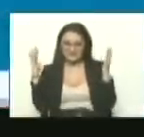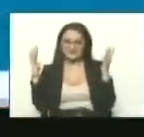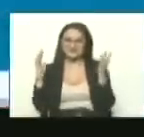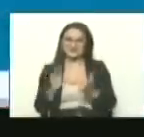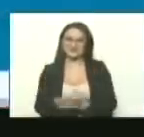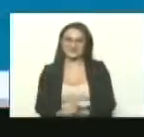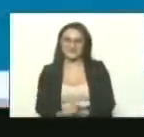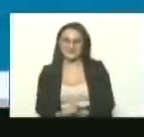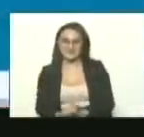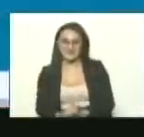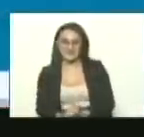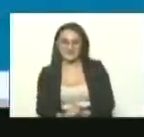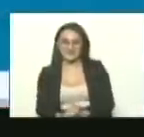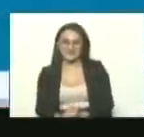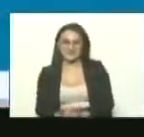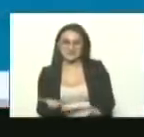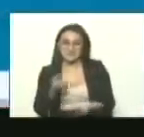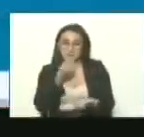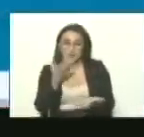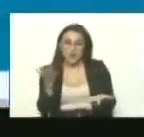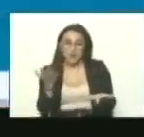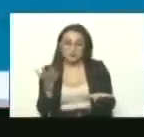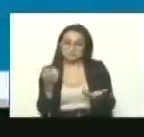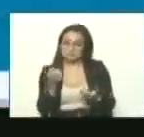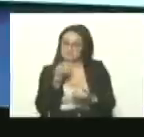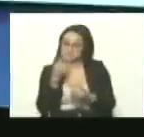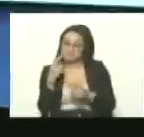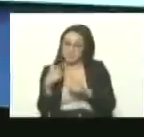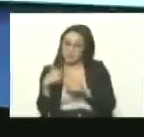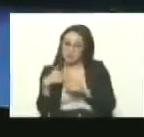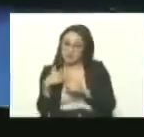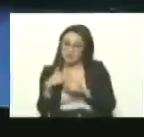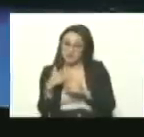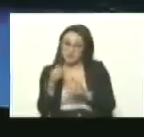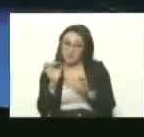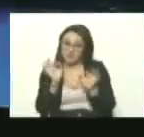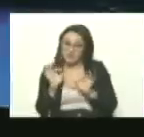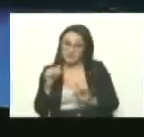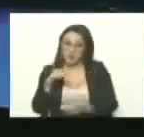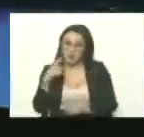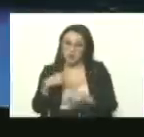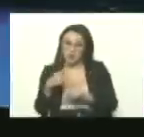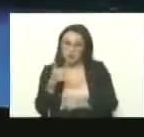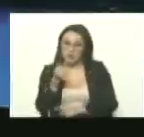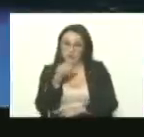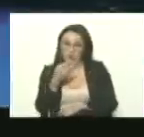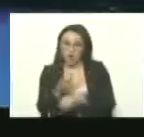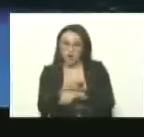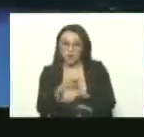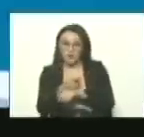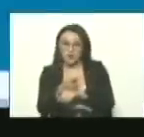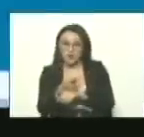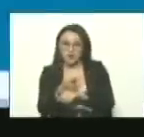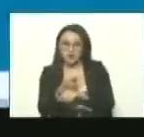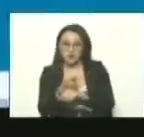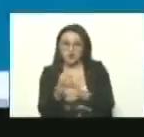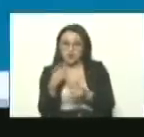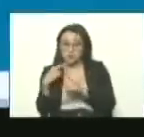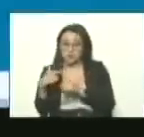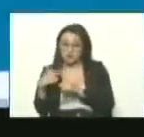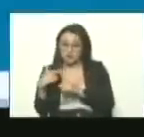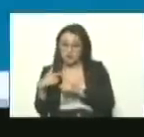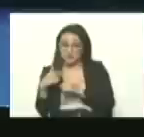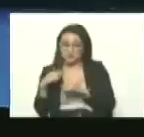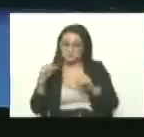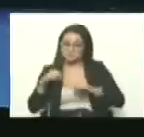Bueno, Jocelyn, excelente el segmento de hoy. El 1x10 del buen gobierno da mucho que hablar siempre.